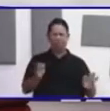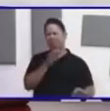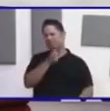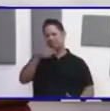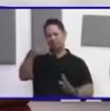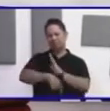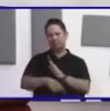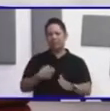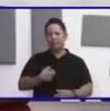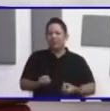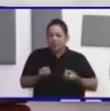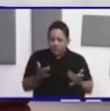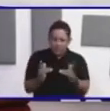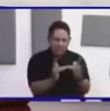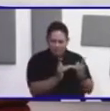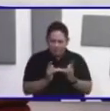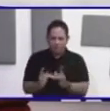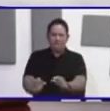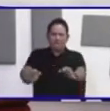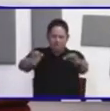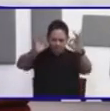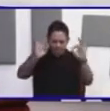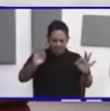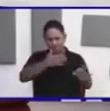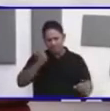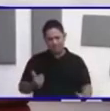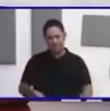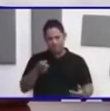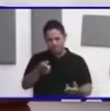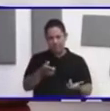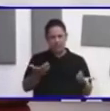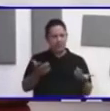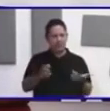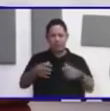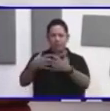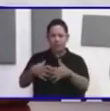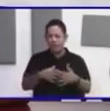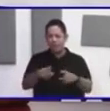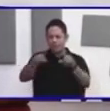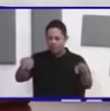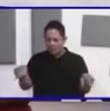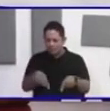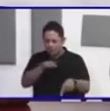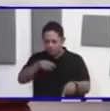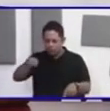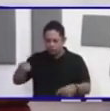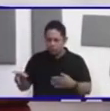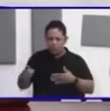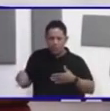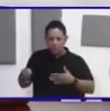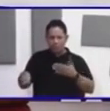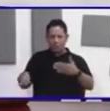yo quería darle las mejores camas y los mejores equipos a la comunidad, y eso es cierto. Nosotros en su momento, comprar 5 millones,